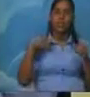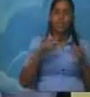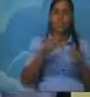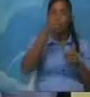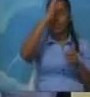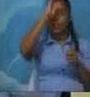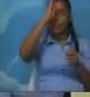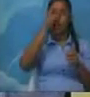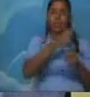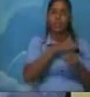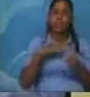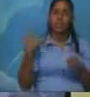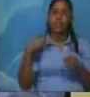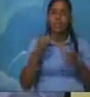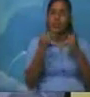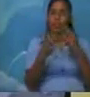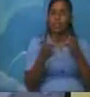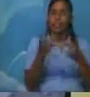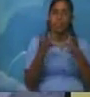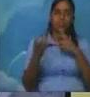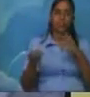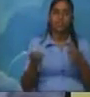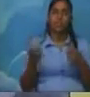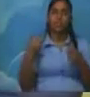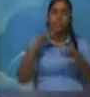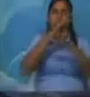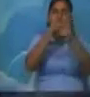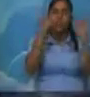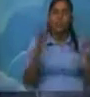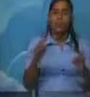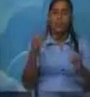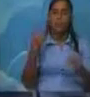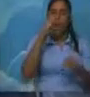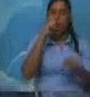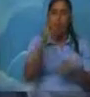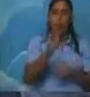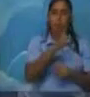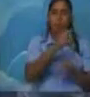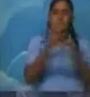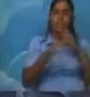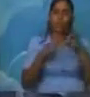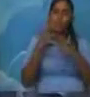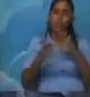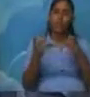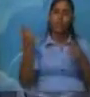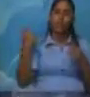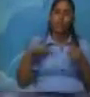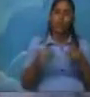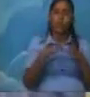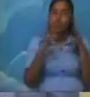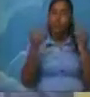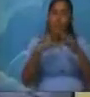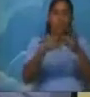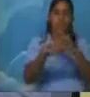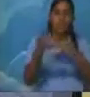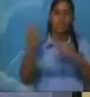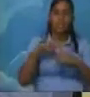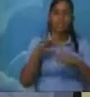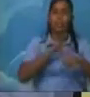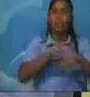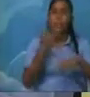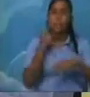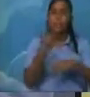banco quiere tener bastantes clientes de tal manera que los hombres se preocupan en cuidar lo que tienen Porque hay un dicho por